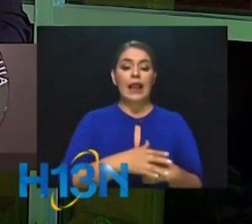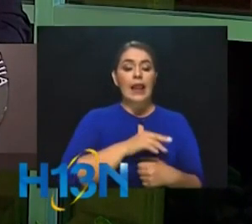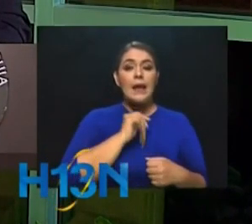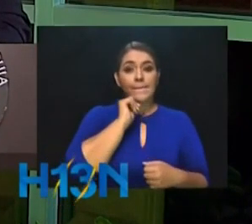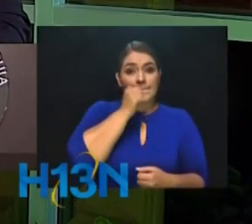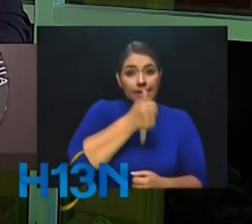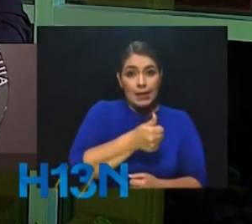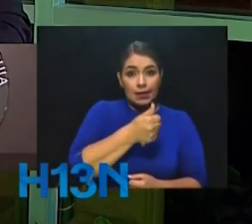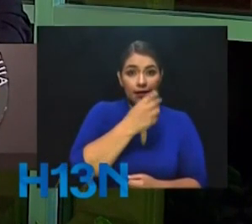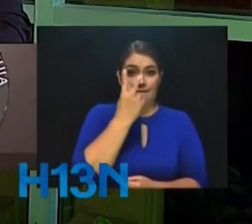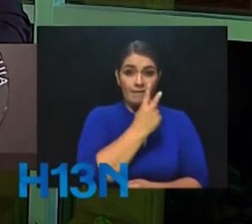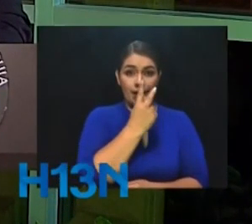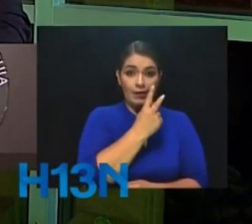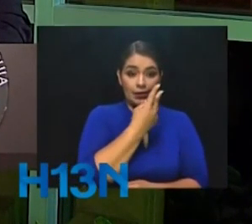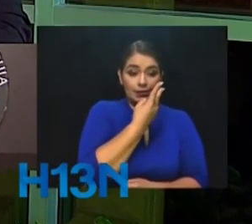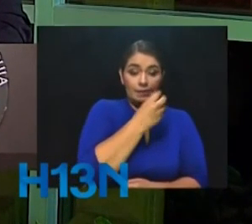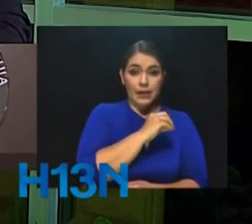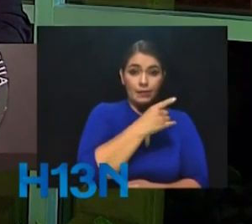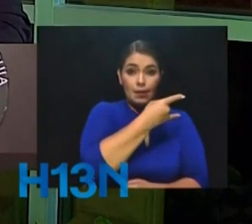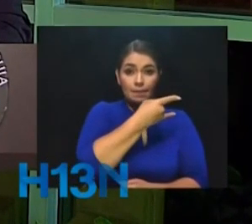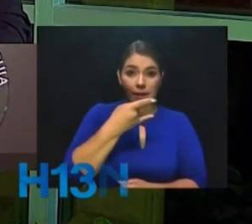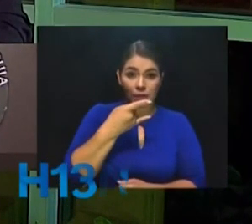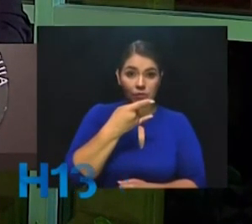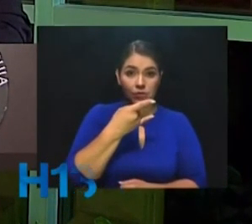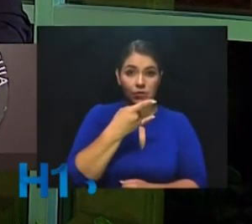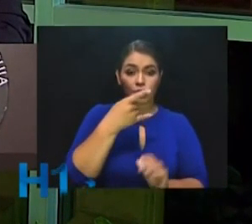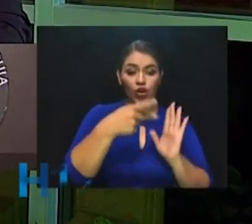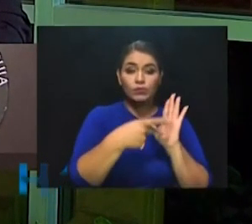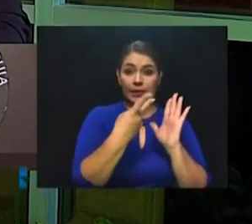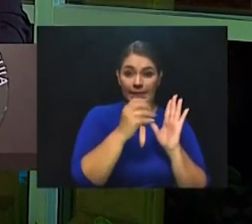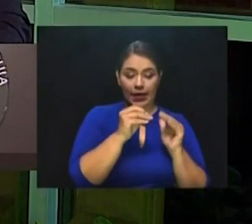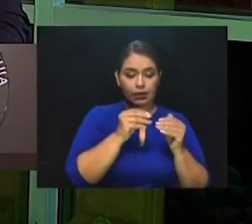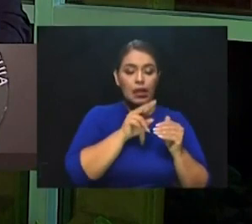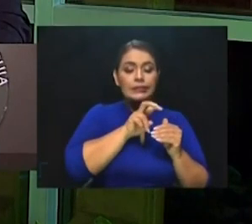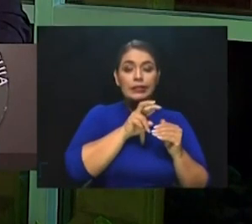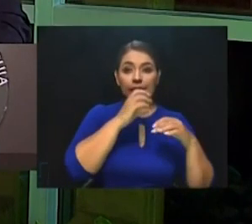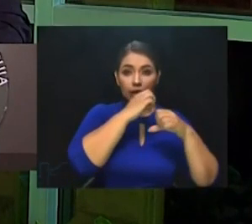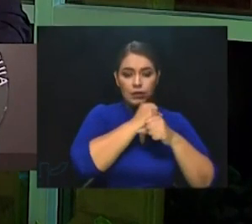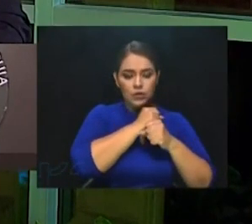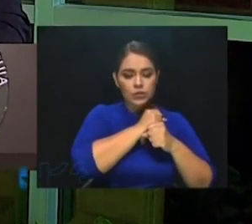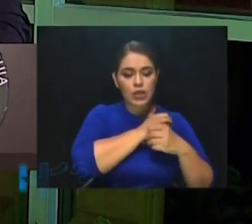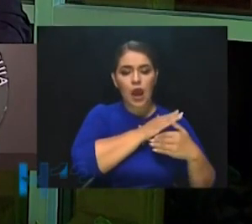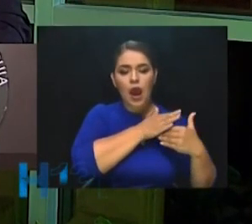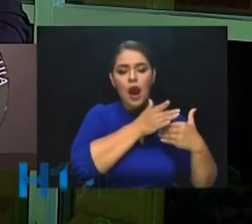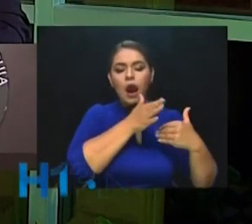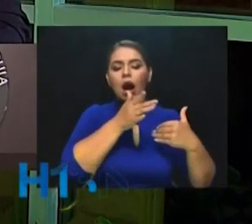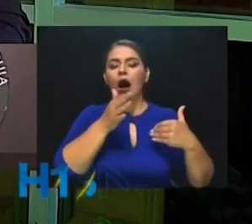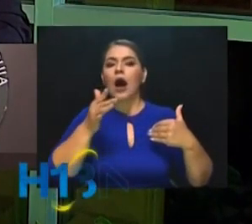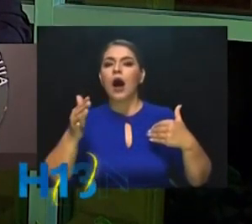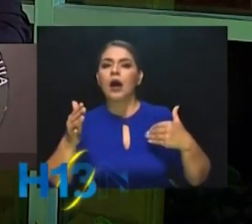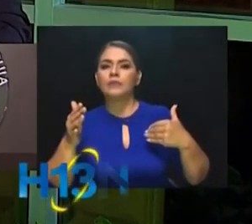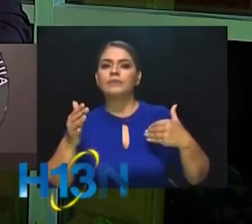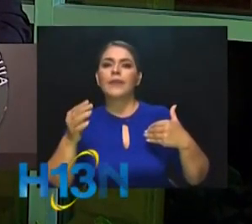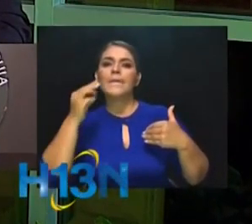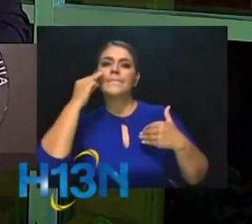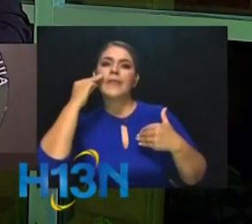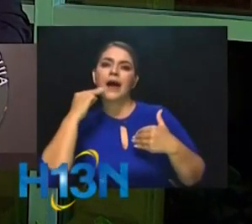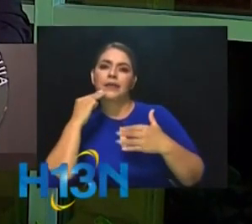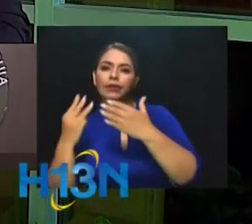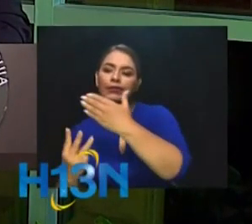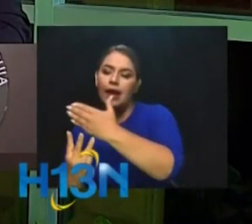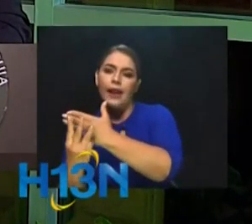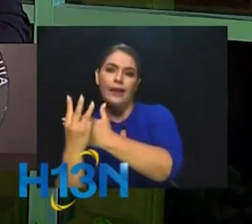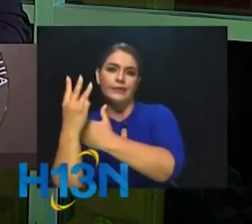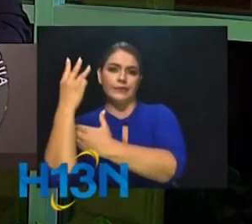de la noche del viernes 20 de marzo de 2020 hasta las 3 de la mañana del martes